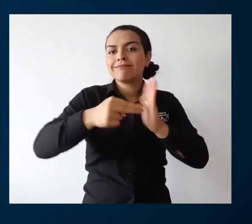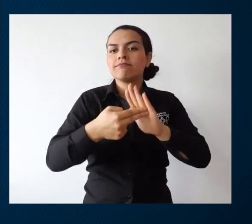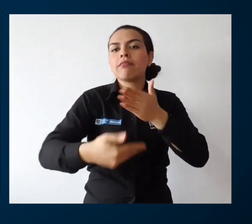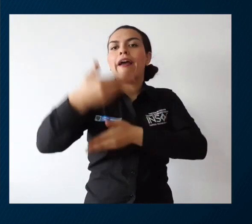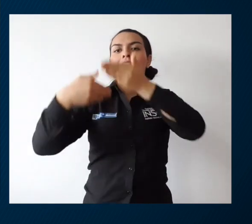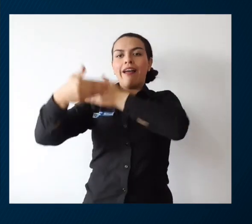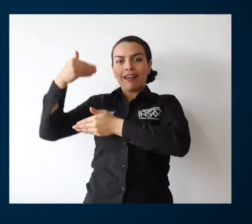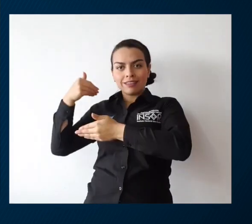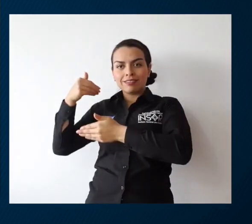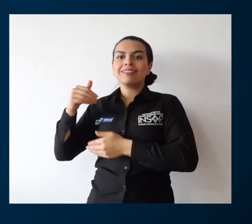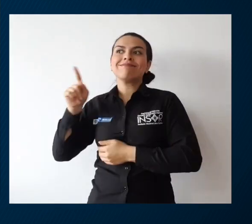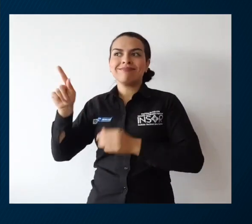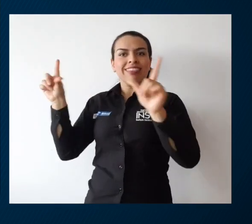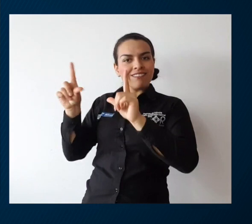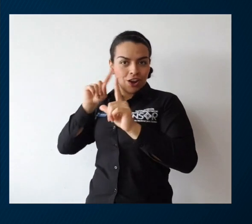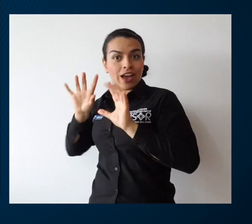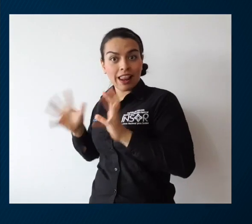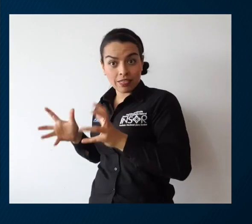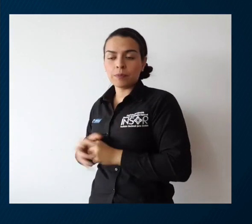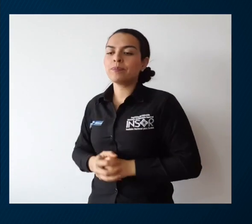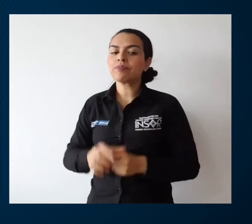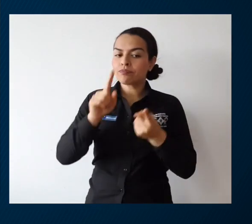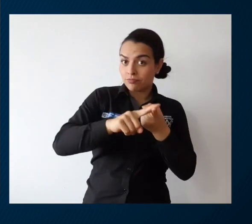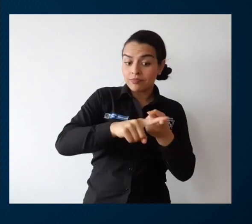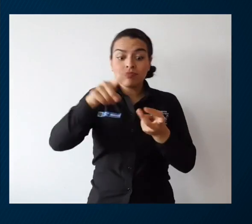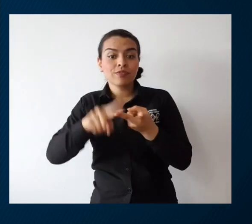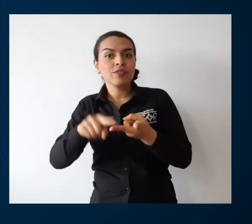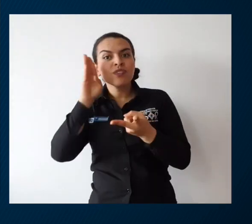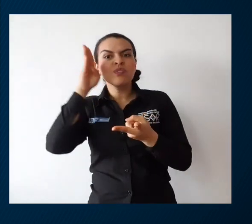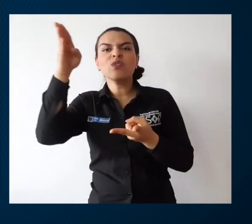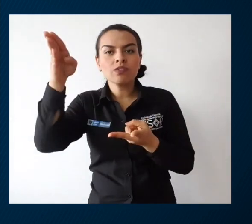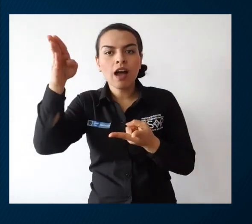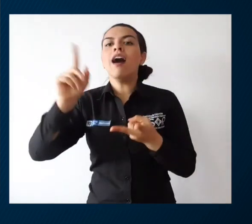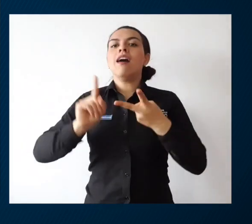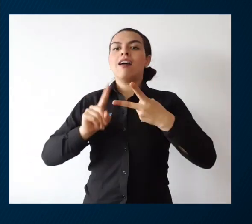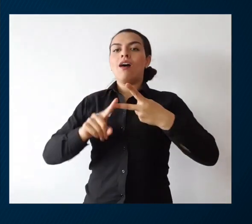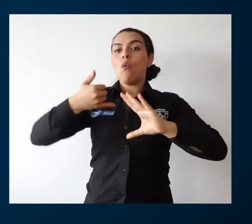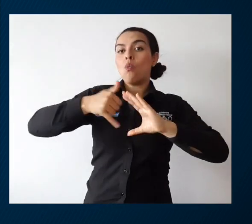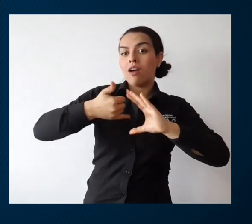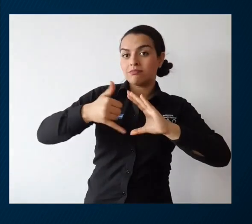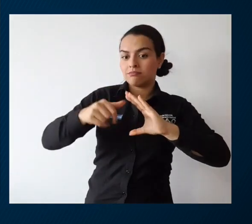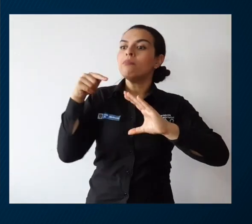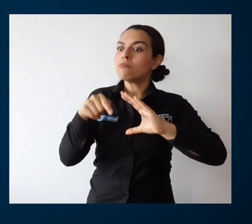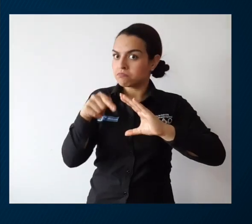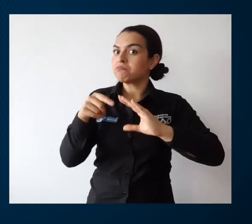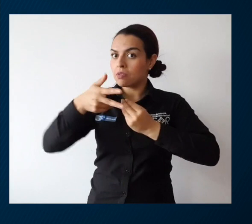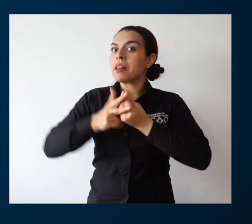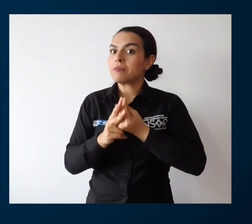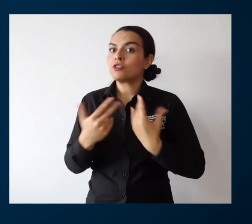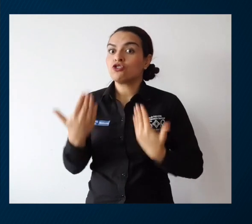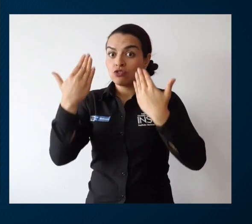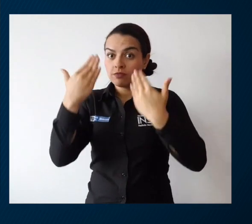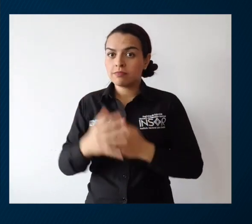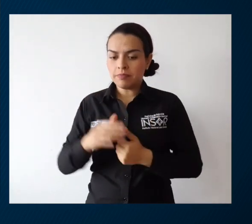del pasado. Y el escenario del futuro es, por supuesto, primero utilizar el WhatsApp. Es una herramienta que estamos encontrando como